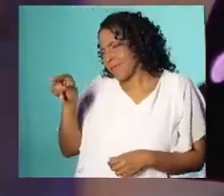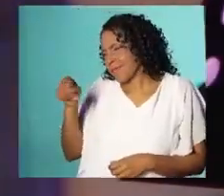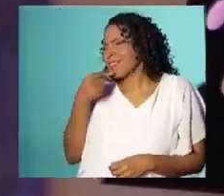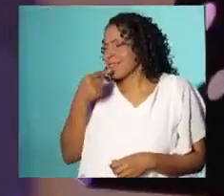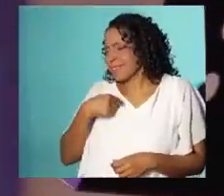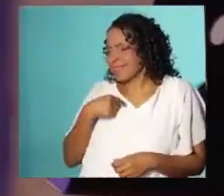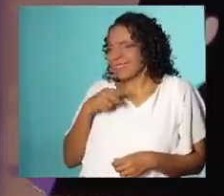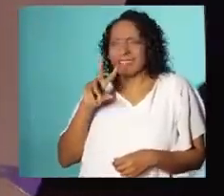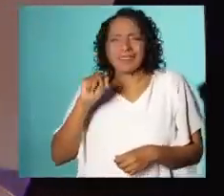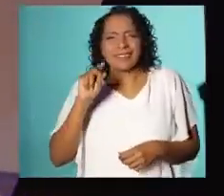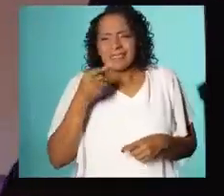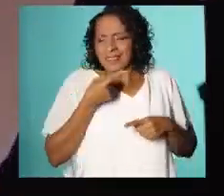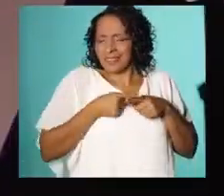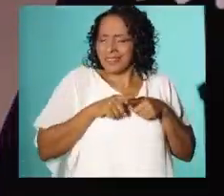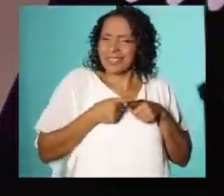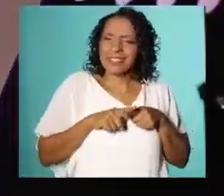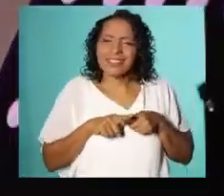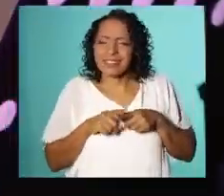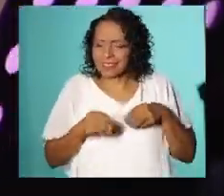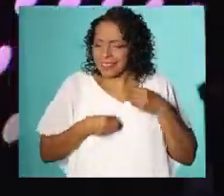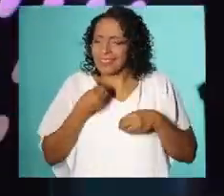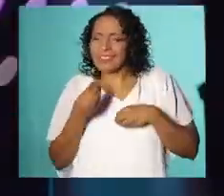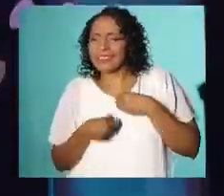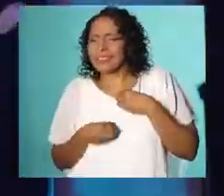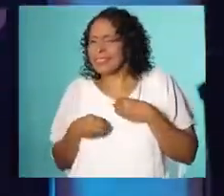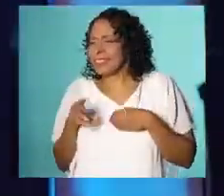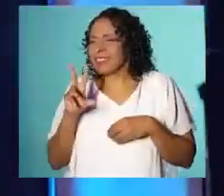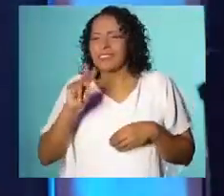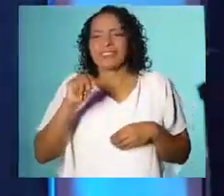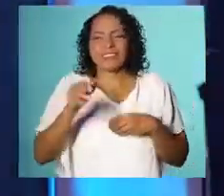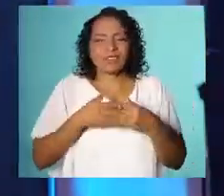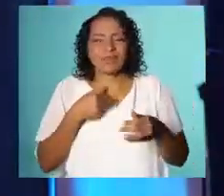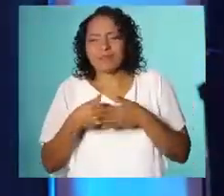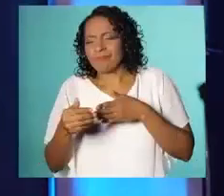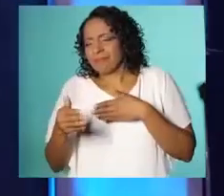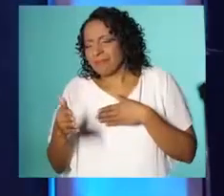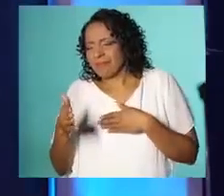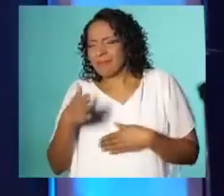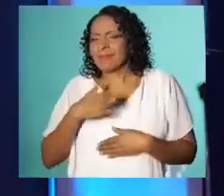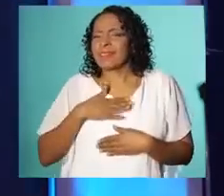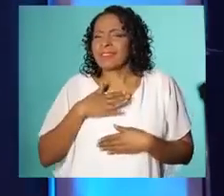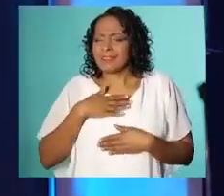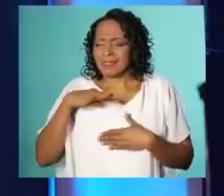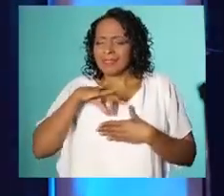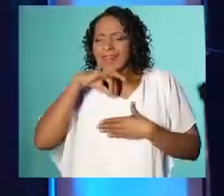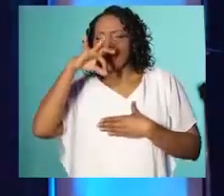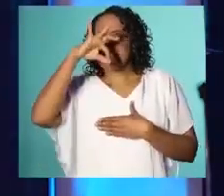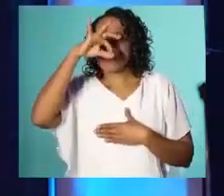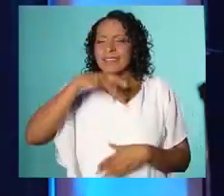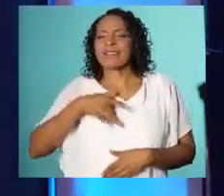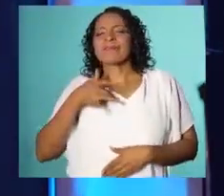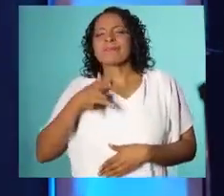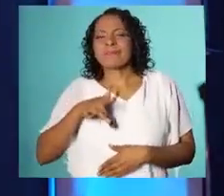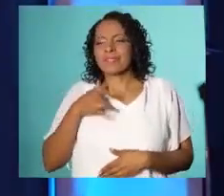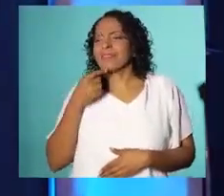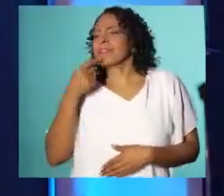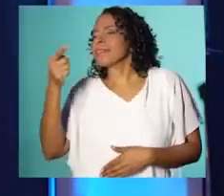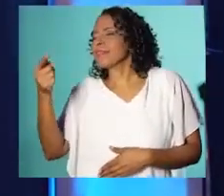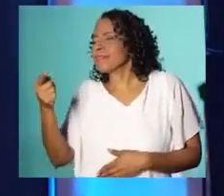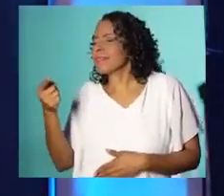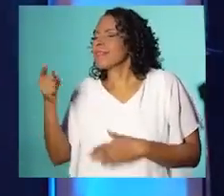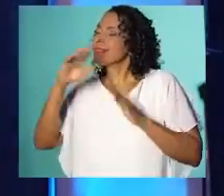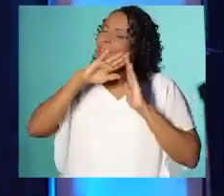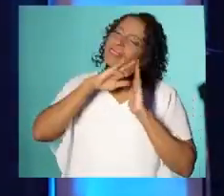Y es que no te importa lo que mi alma siente. Te digo verme, verme,